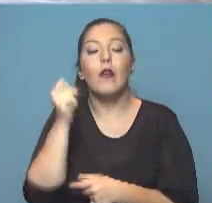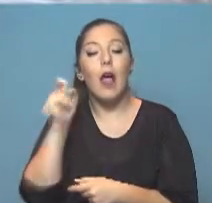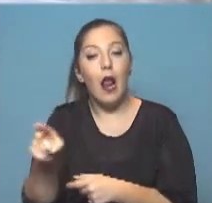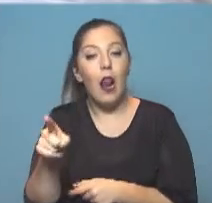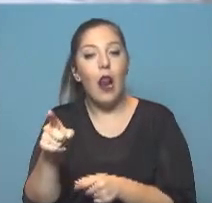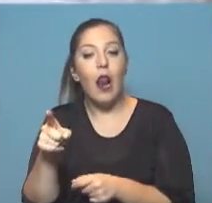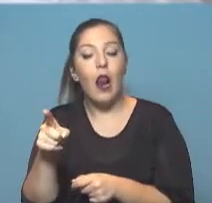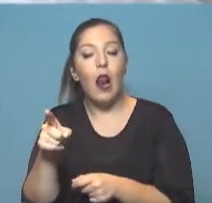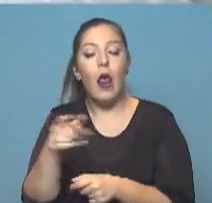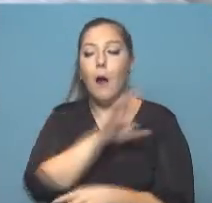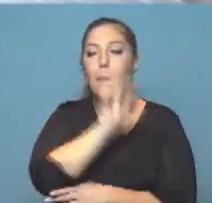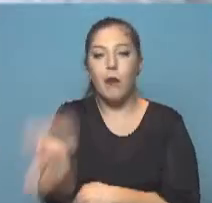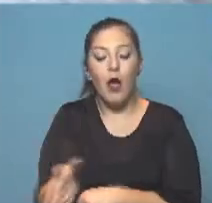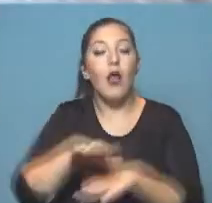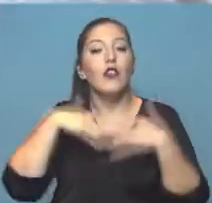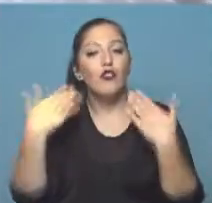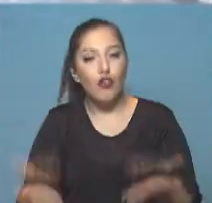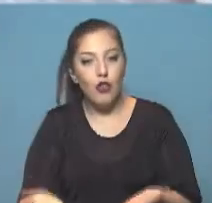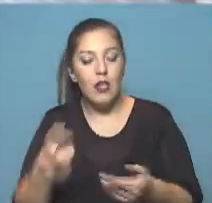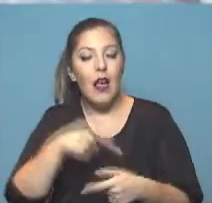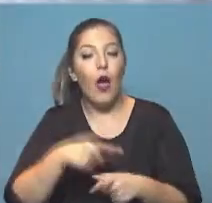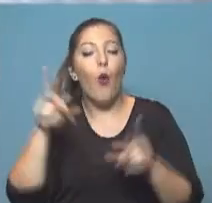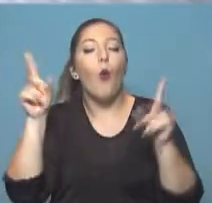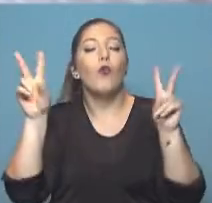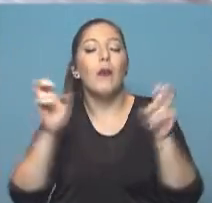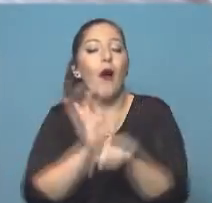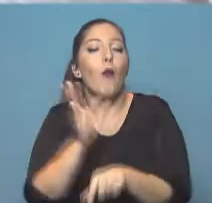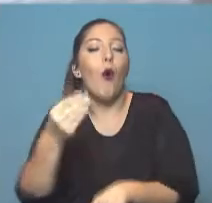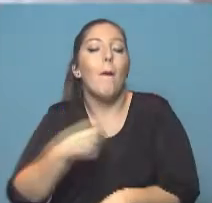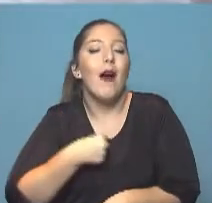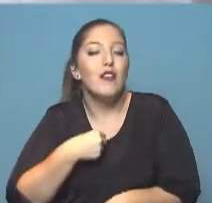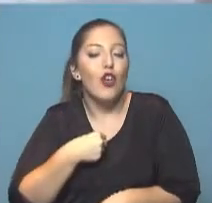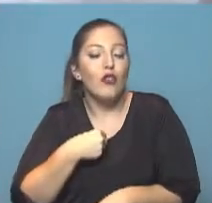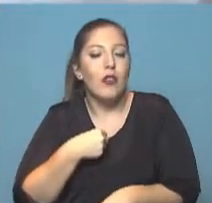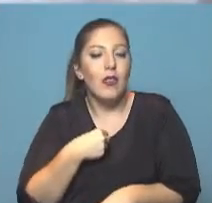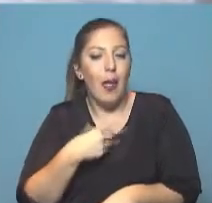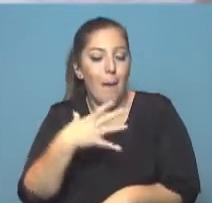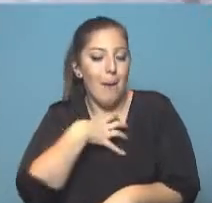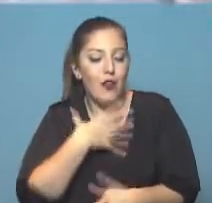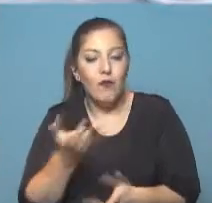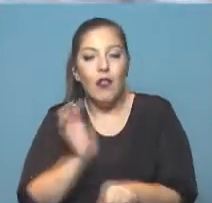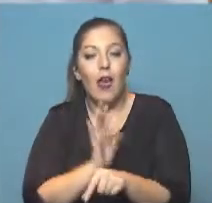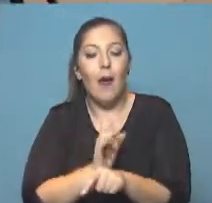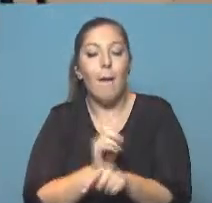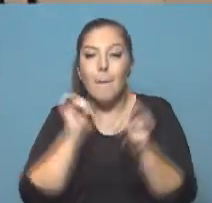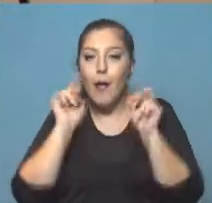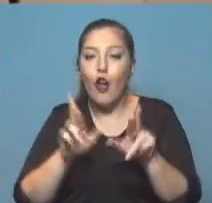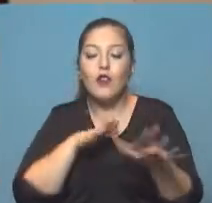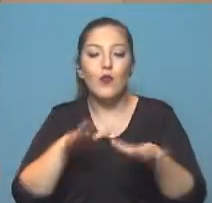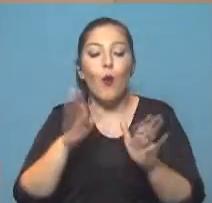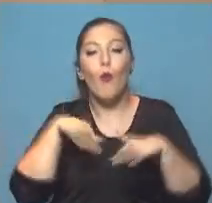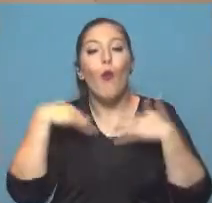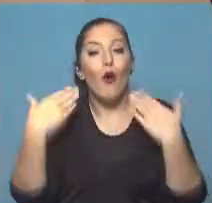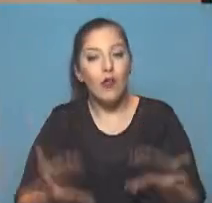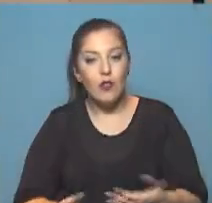lo derrotó. Entonces tenemos acá un tema de pasiones, un tema de personalidades, que hace aún más complejo todo este juego. Por eso